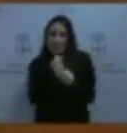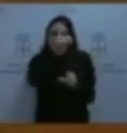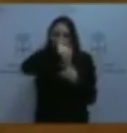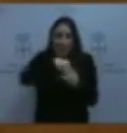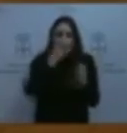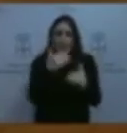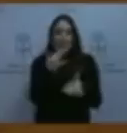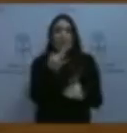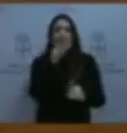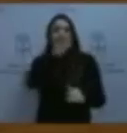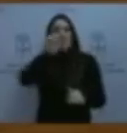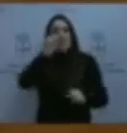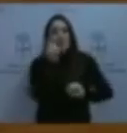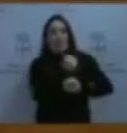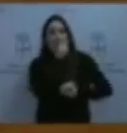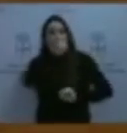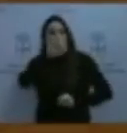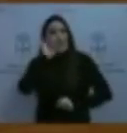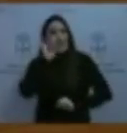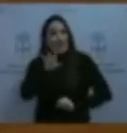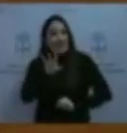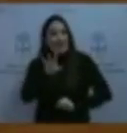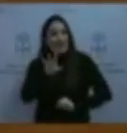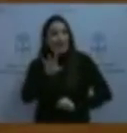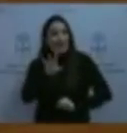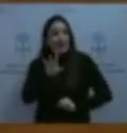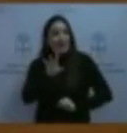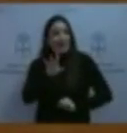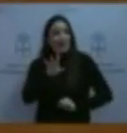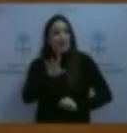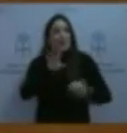de diciembre de 2015, tenía avalados con la Administración